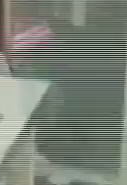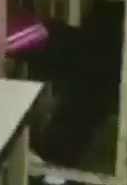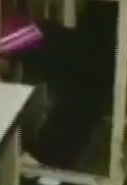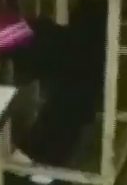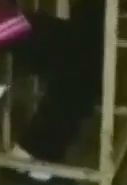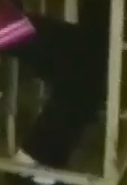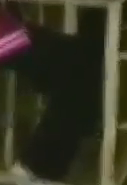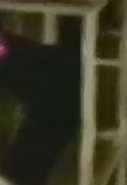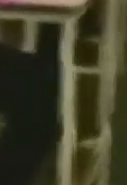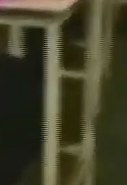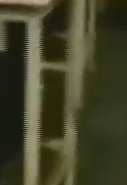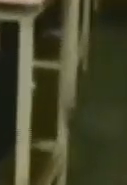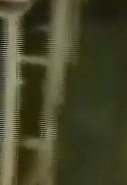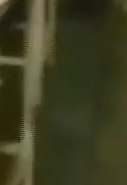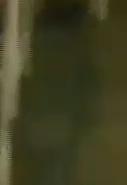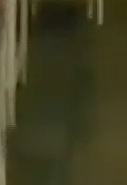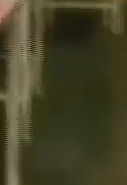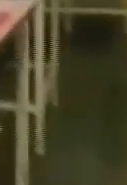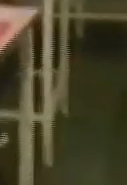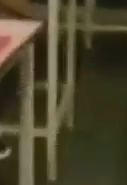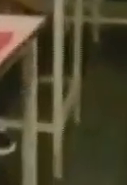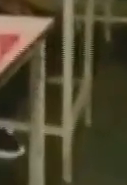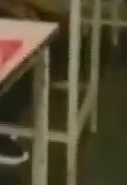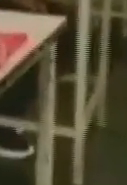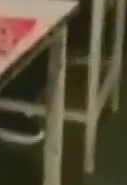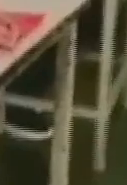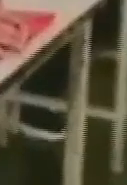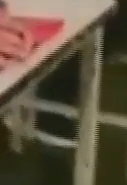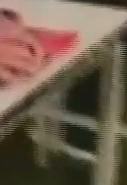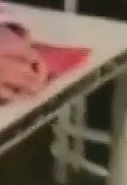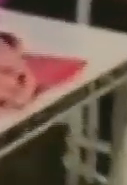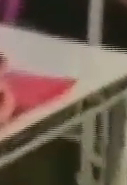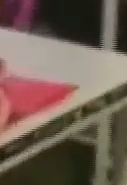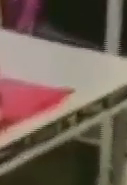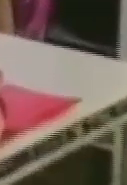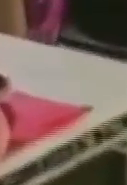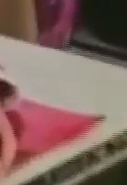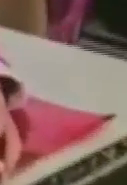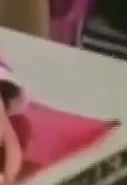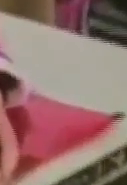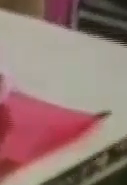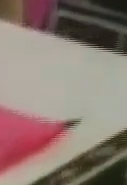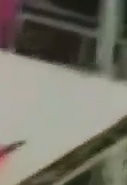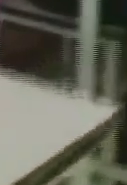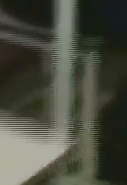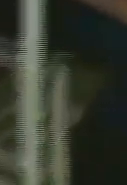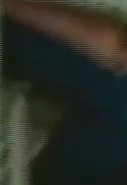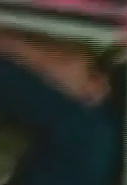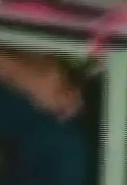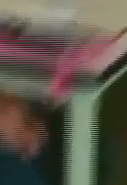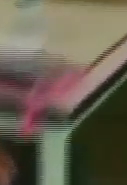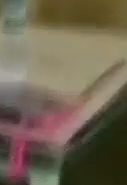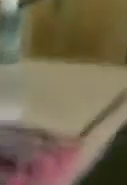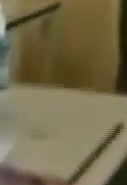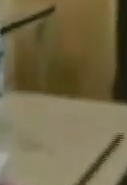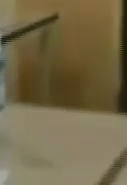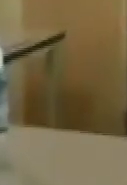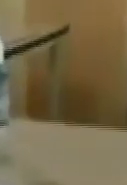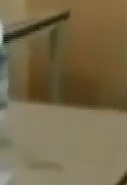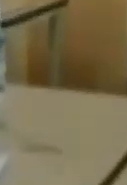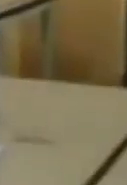contagiarse. A mí, en lo personal, me gusta estar en las clases. Me gusta porque me siento más motivada de estar aquí junto a